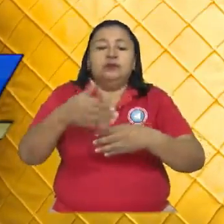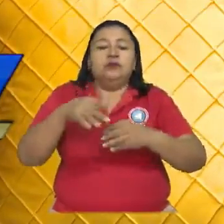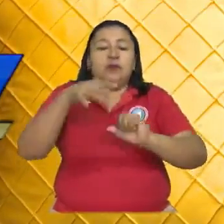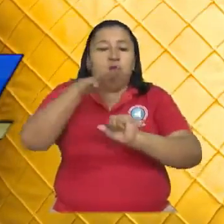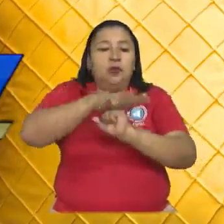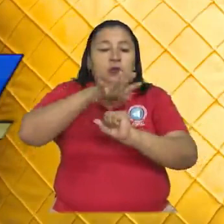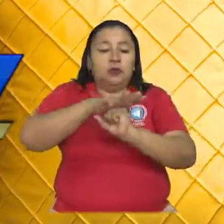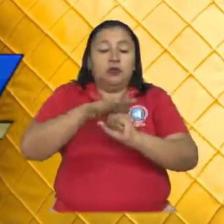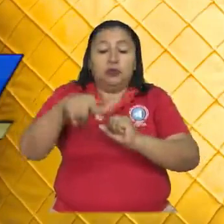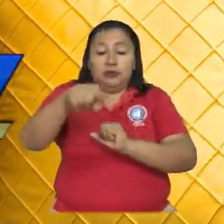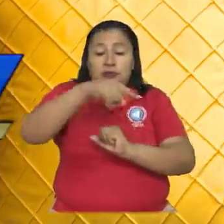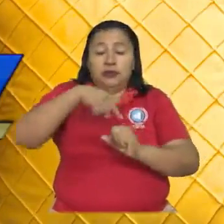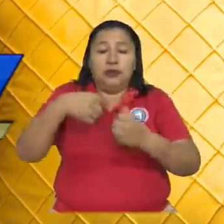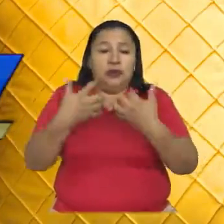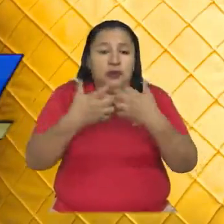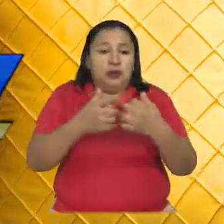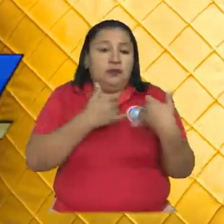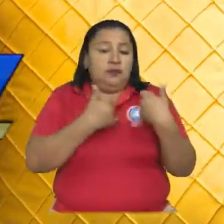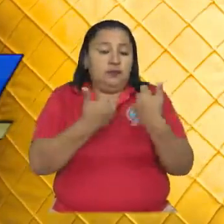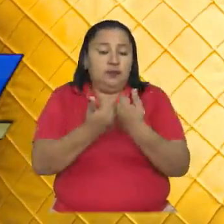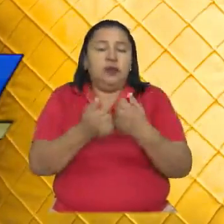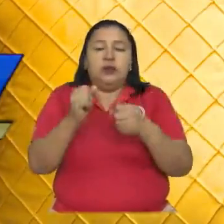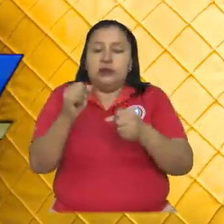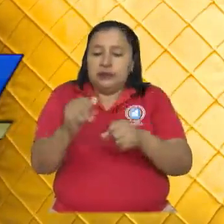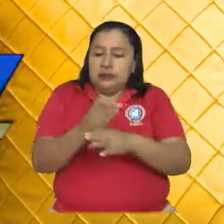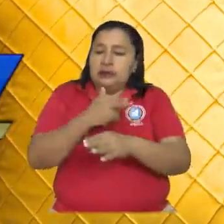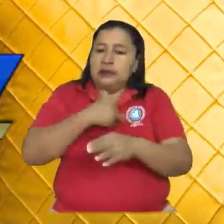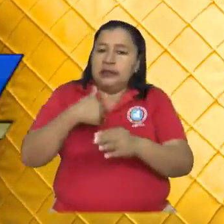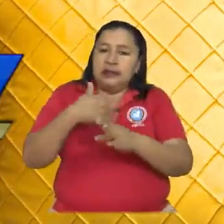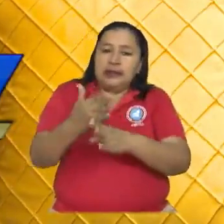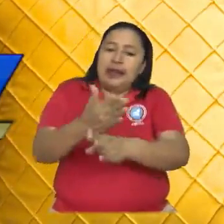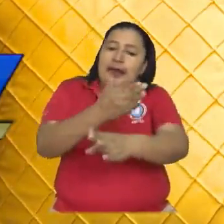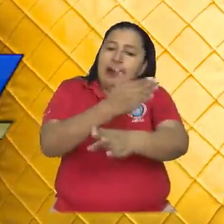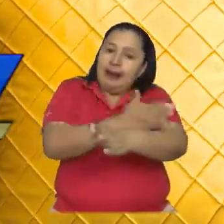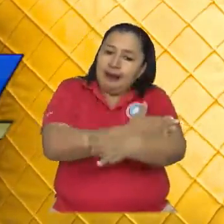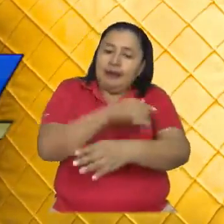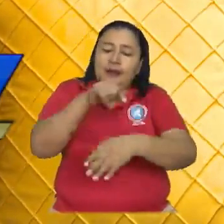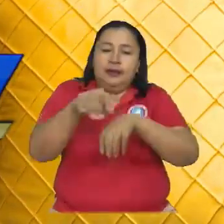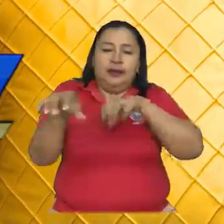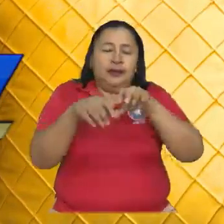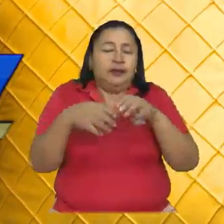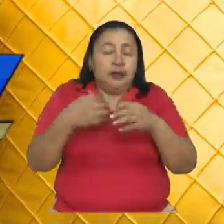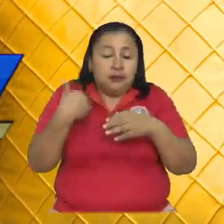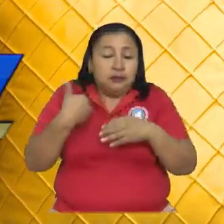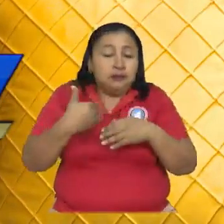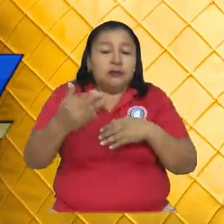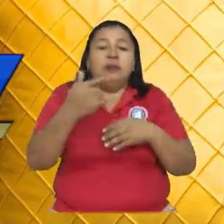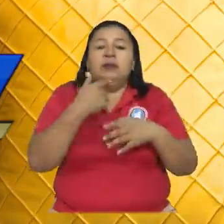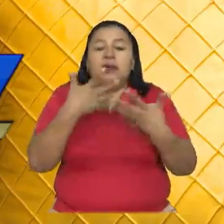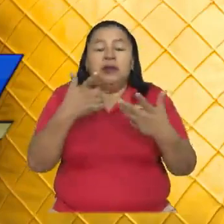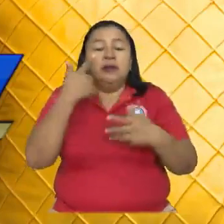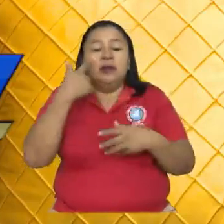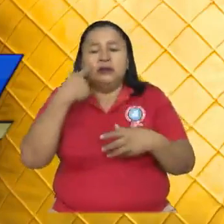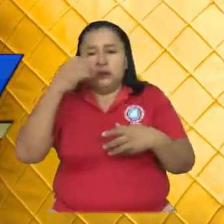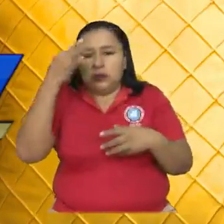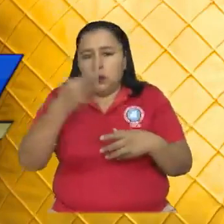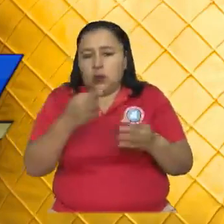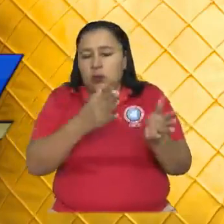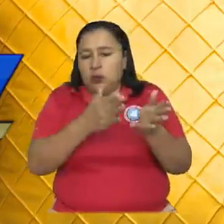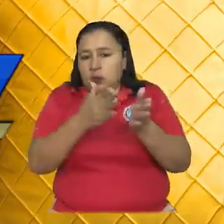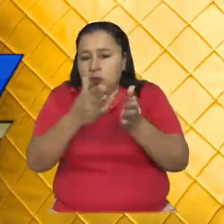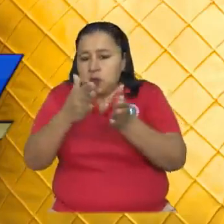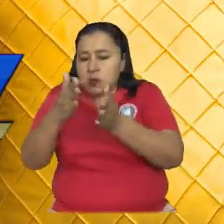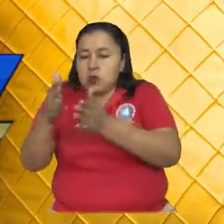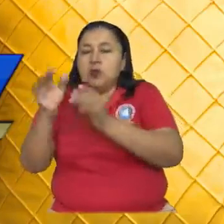comisión interinstitucional pues se hace previo a estas temporadas altas para obviamente garantizar esa